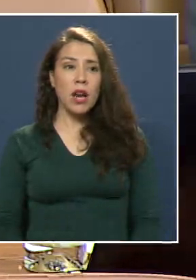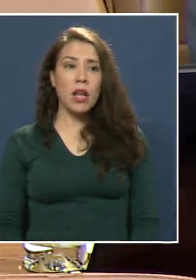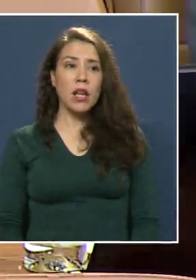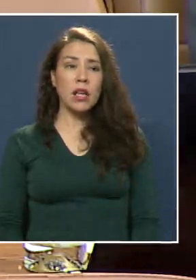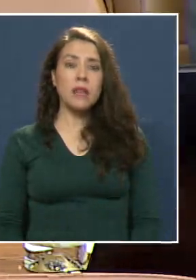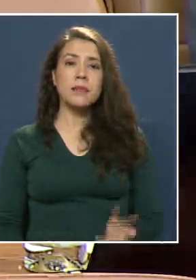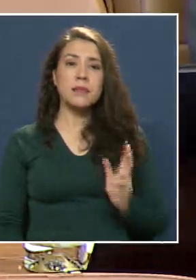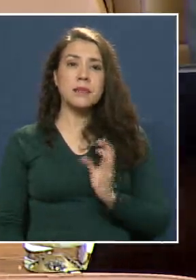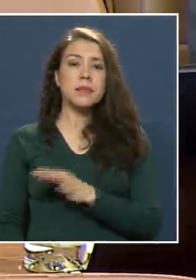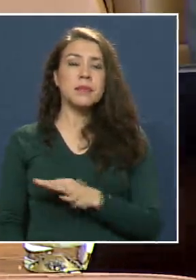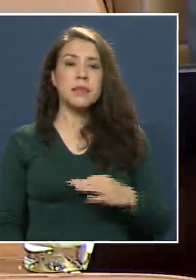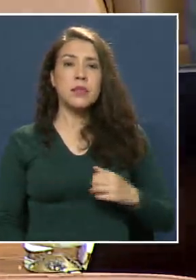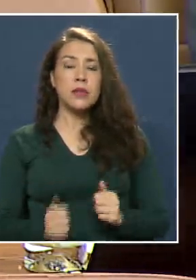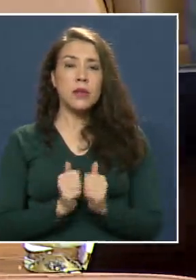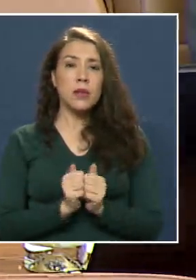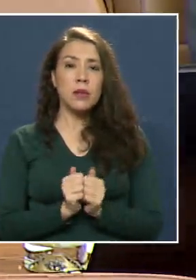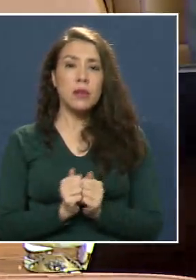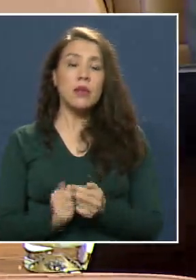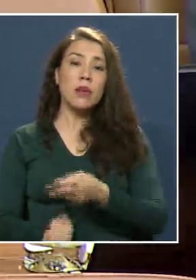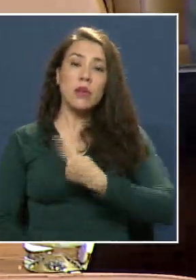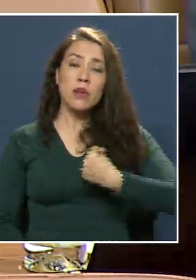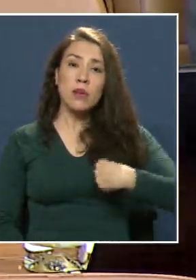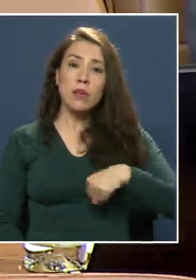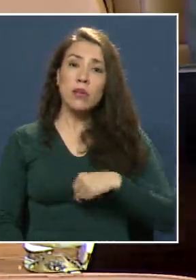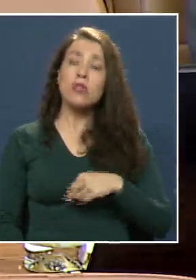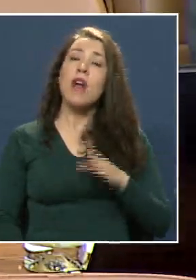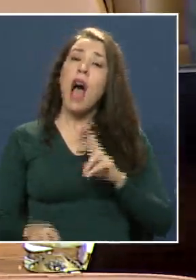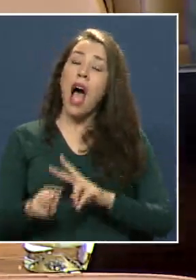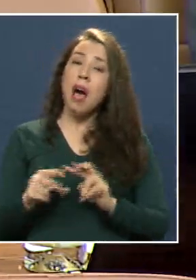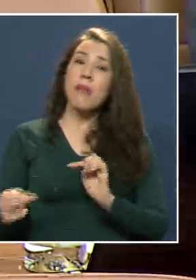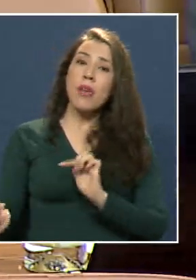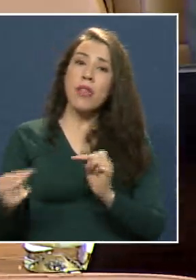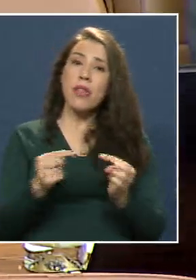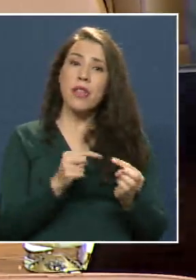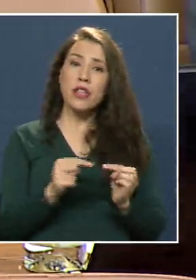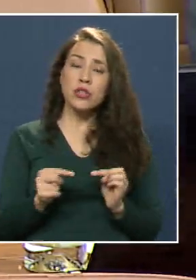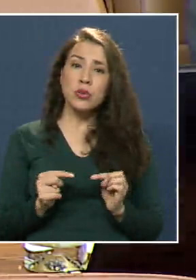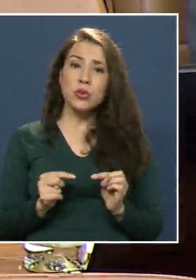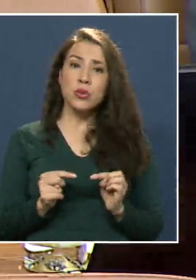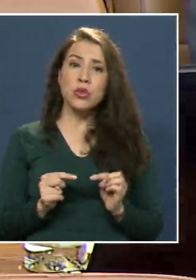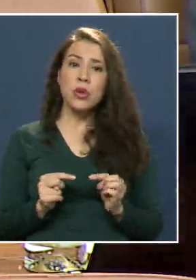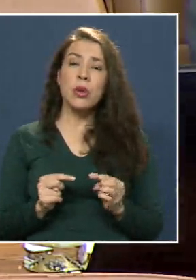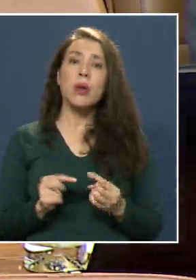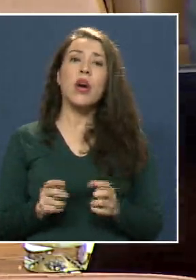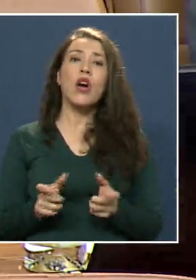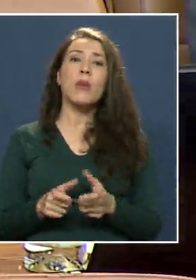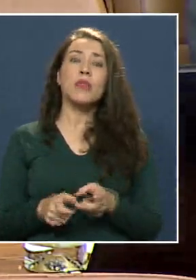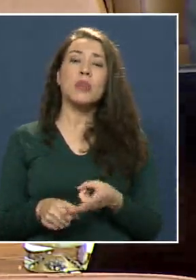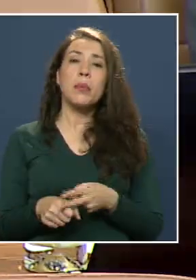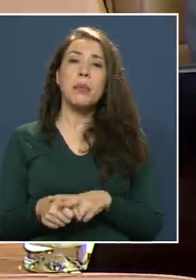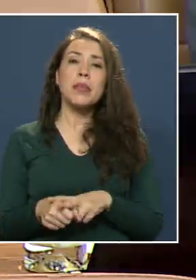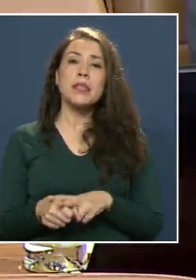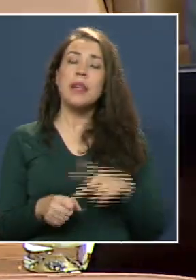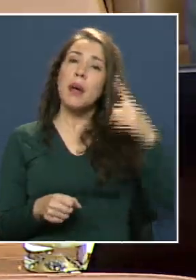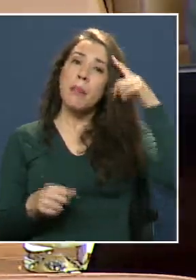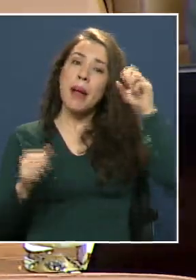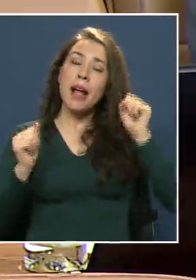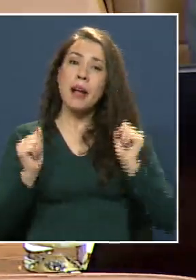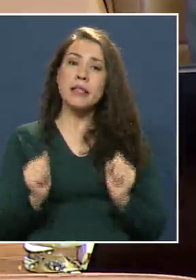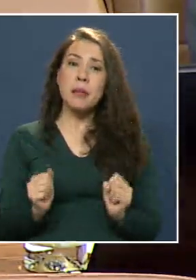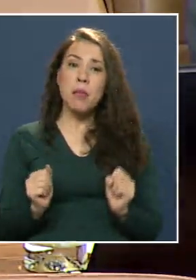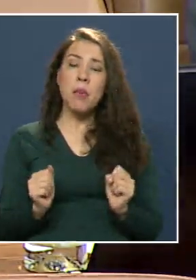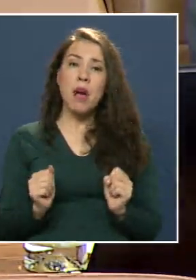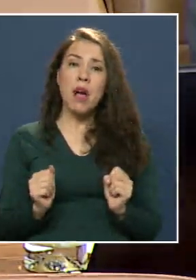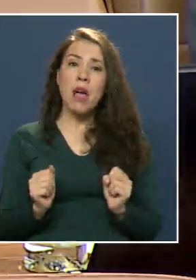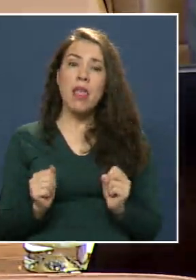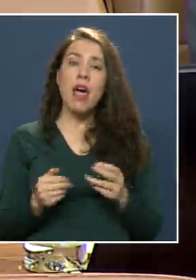Señor ministro, queridos colegas, tengamos esa discusión en el marco de la comisión mixta para que podamos